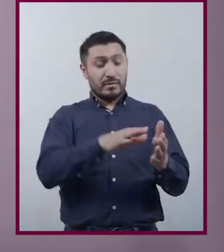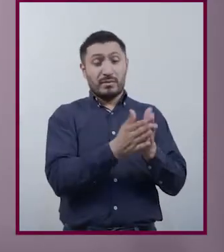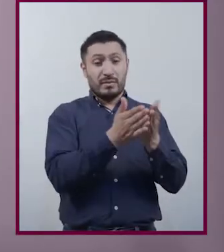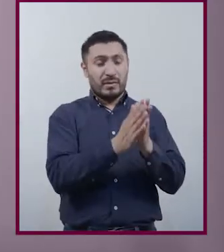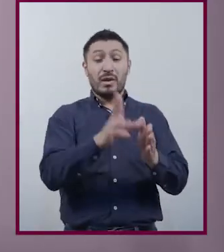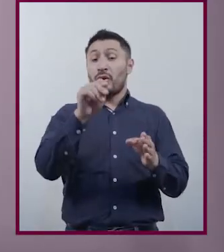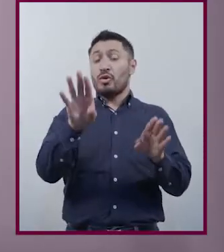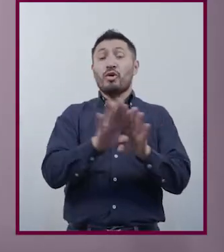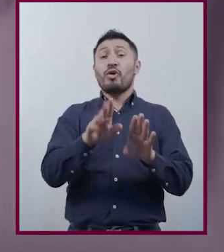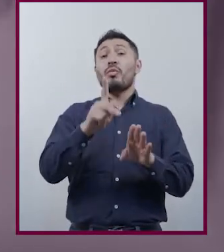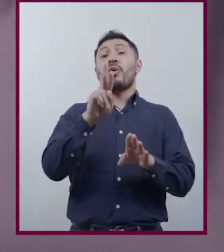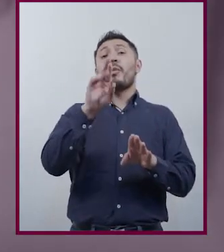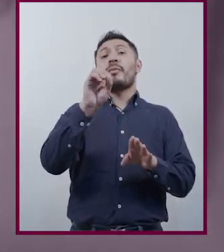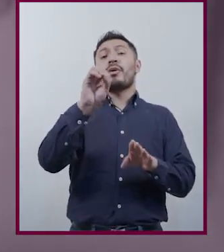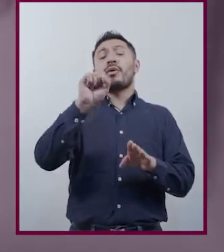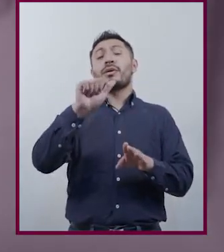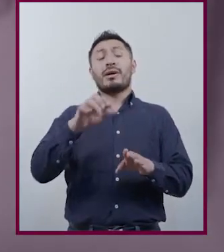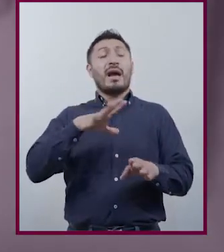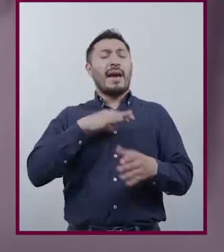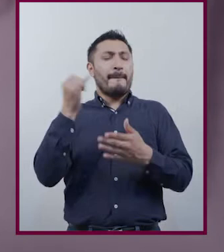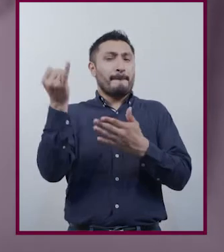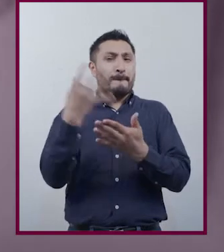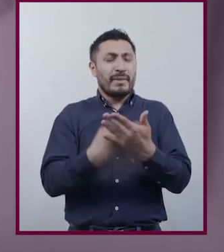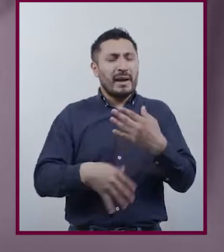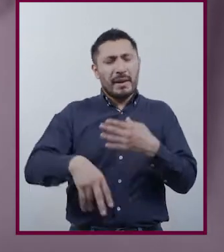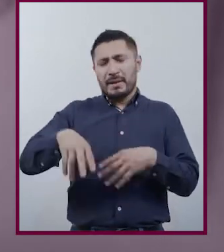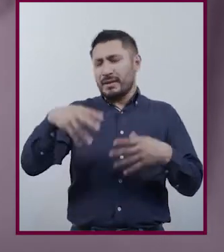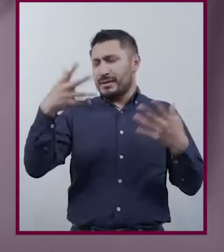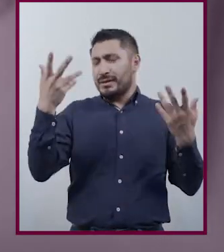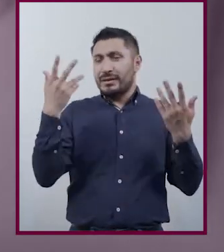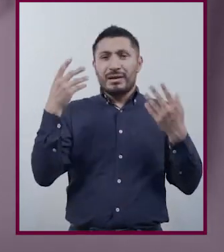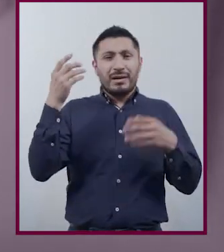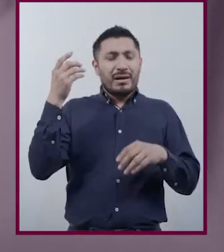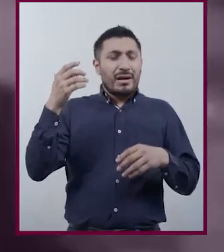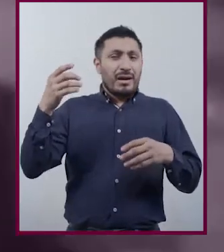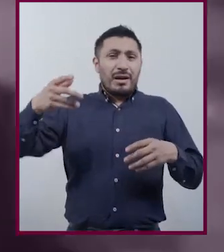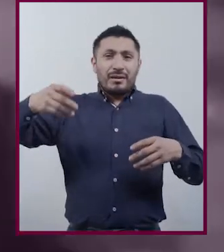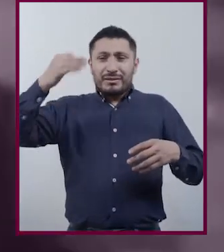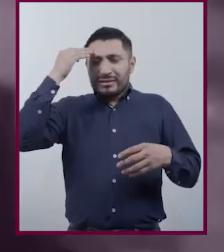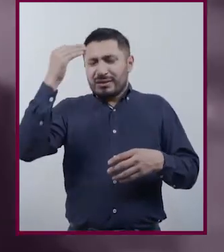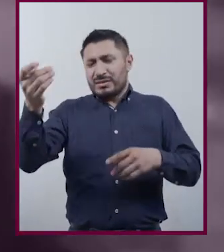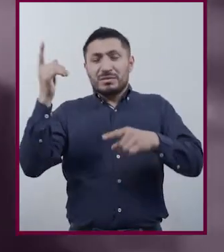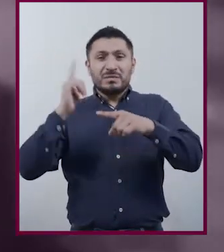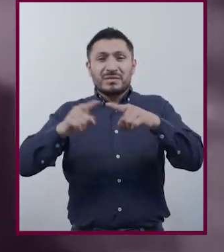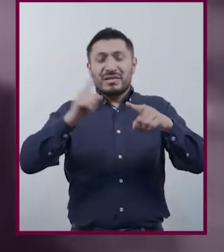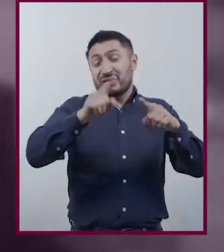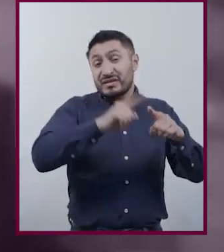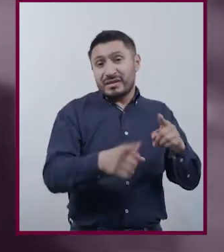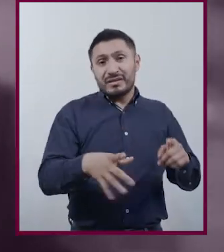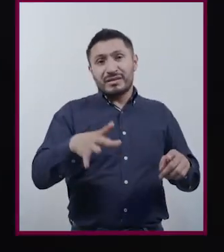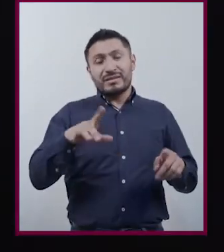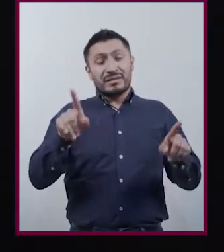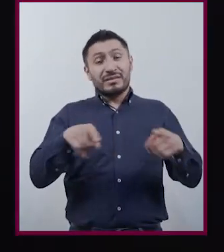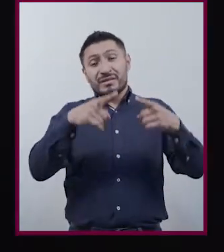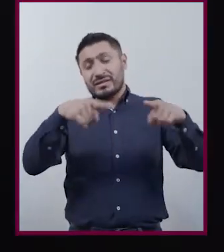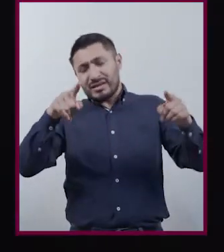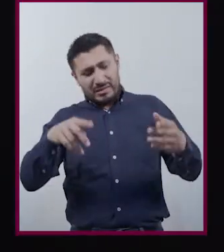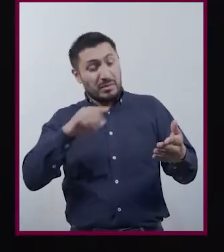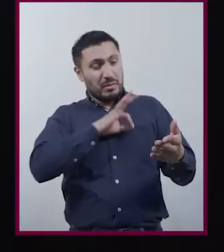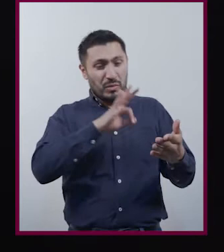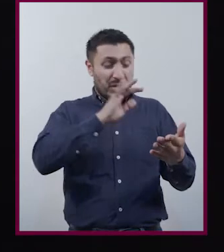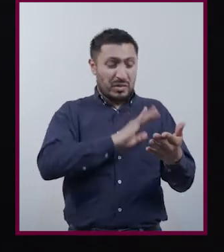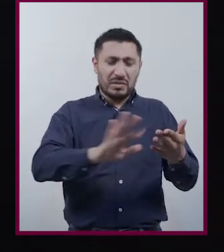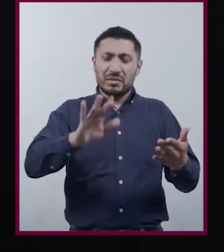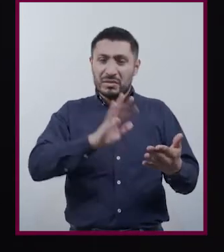puede considerarse prosa. Está llena de imágenes y momento. Las frases se ajustan con cierta musicalidad. Revisemos